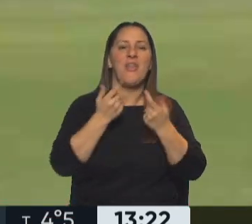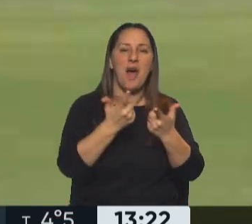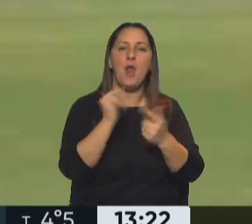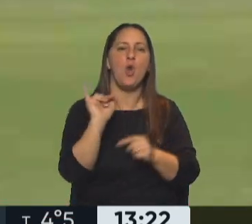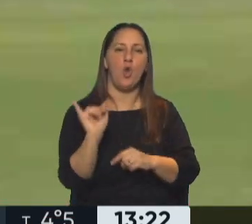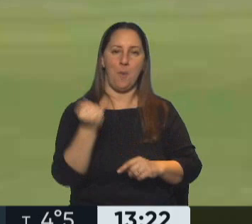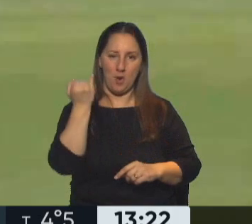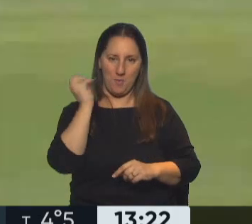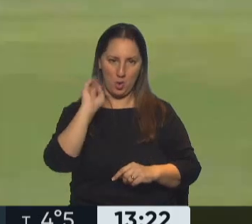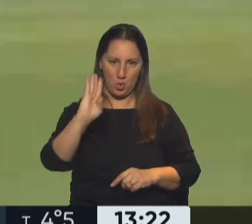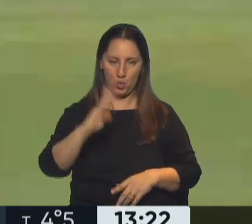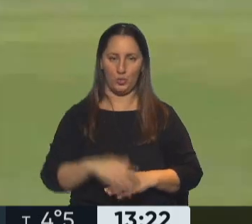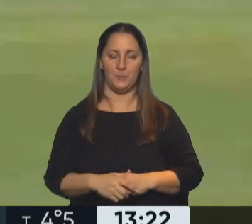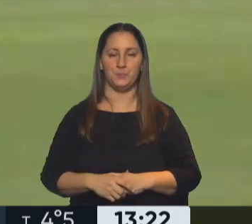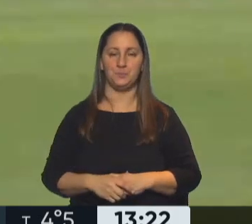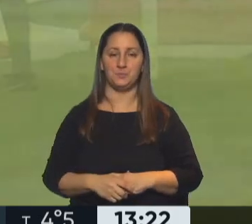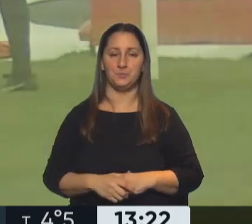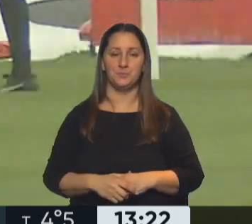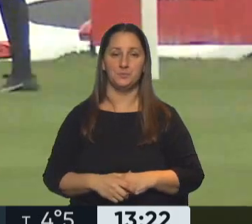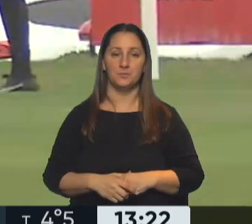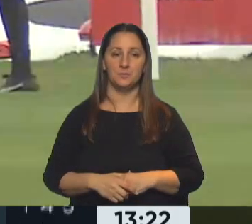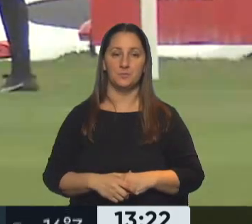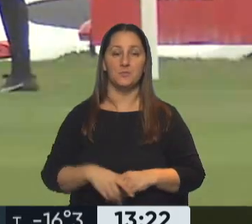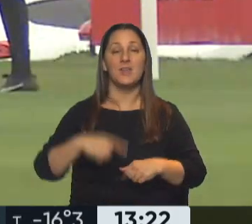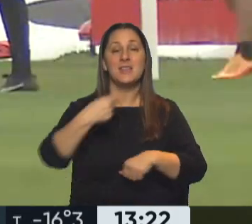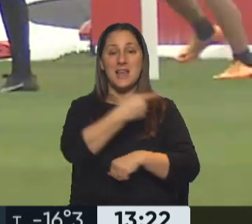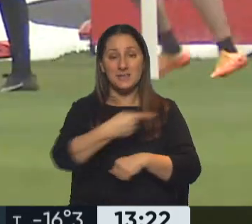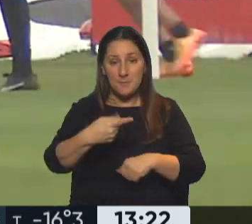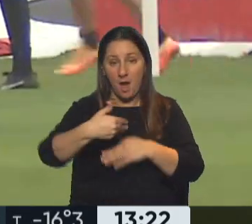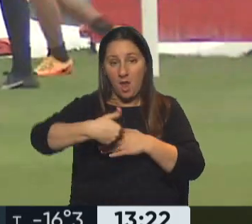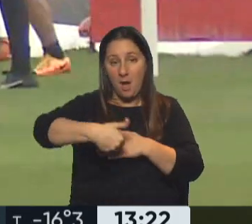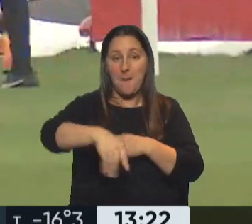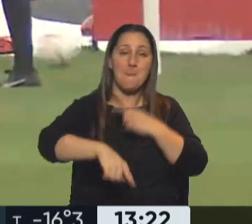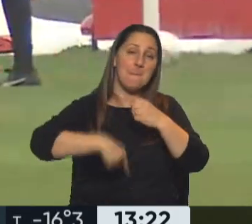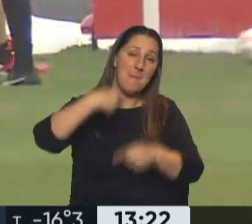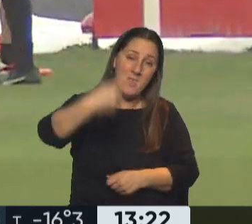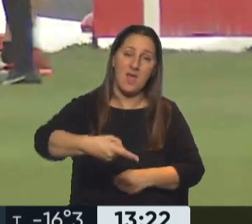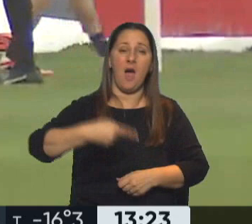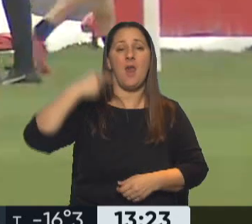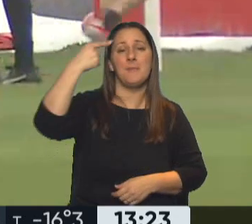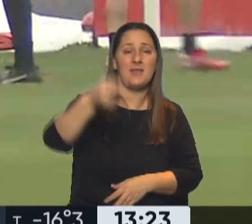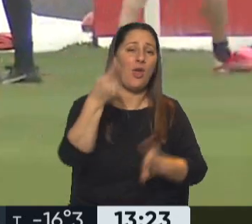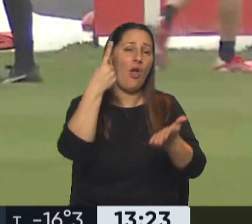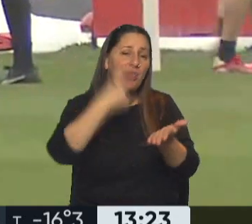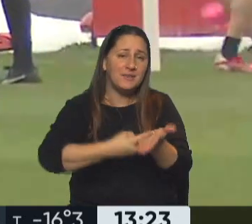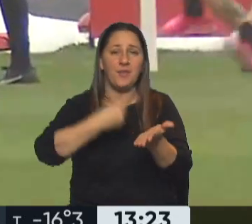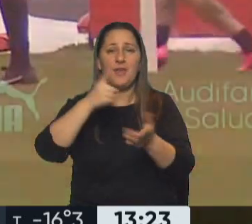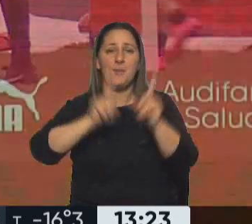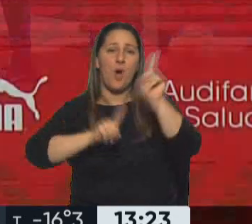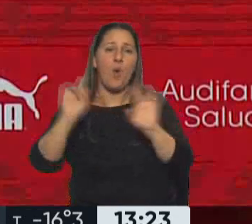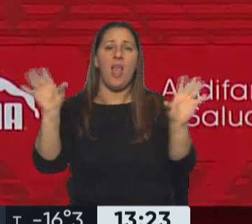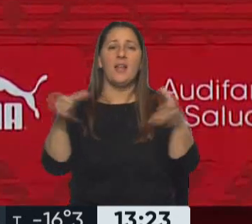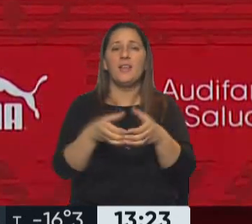mejor. Después, en el correr de la semana, mañana pasado, iremos decidiendo el